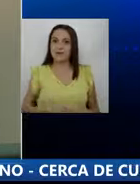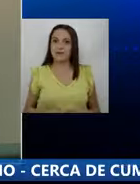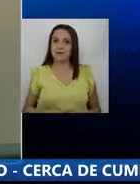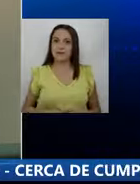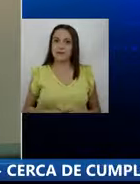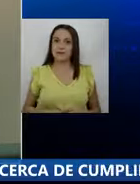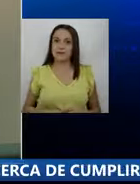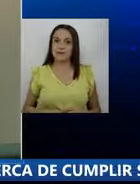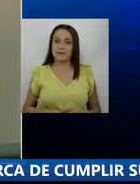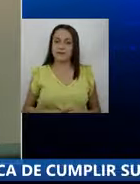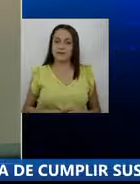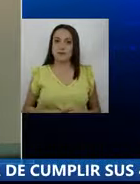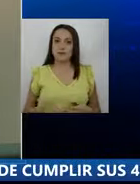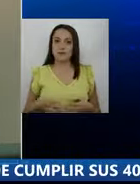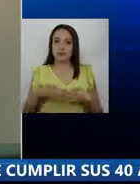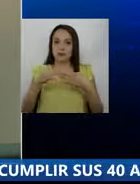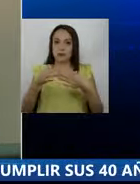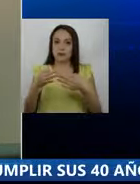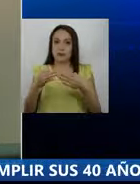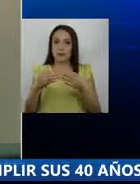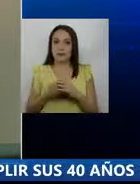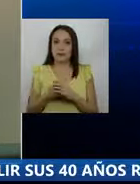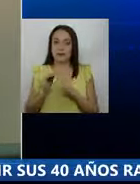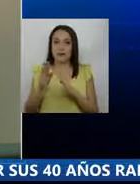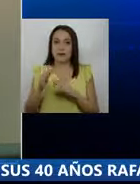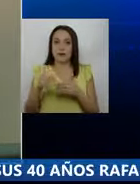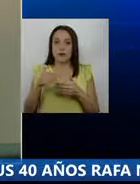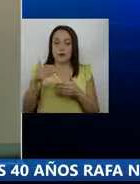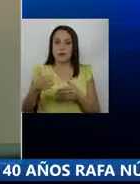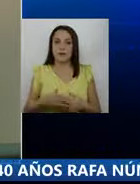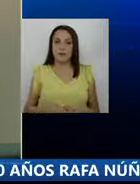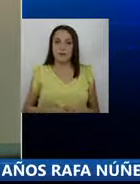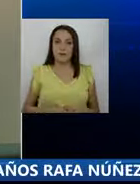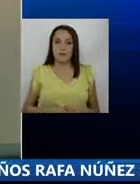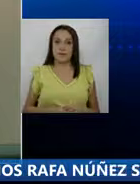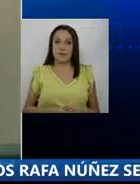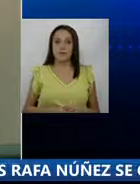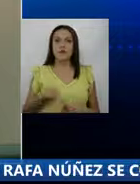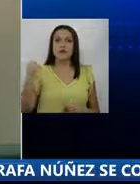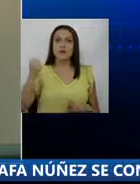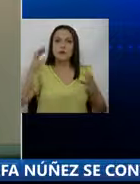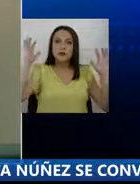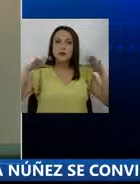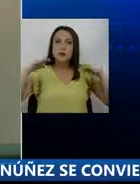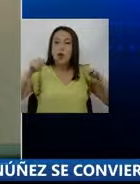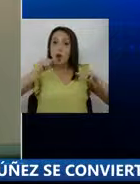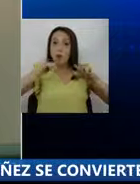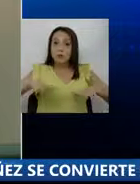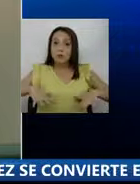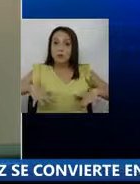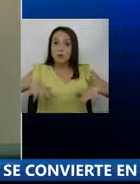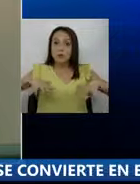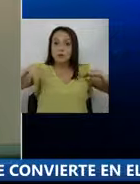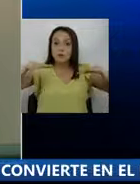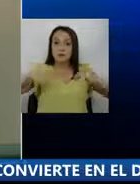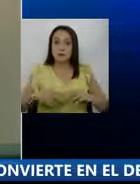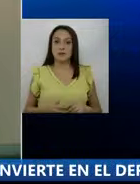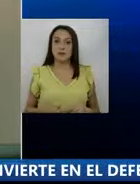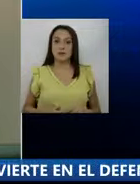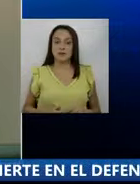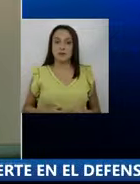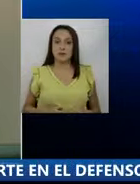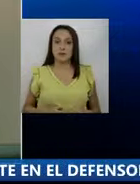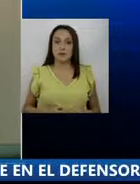se pospusieron, se llevaron a cabo después por las fuertes lluvias y las inundaciones. El caso del 2010